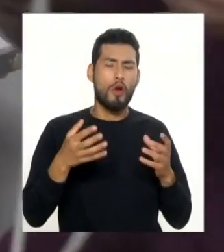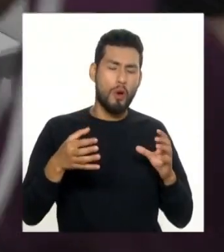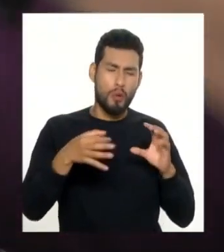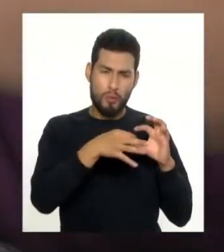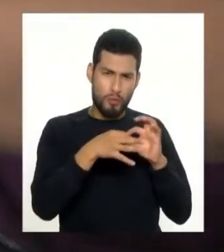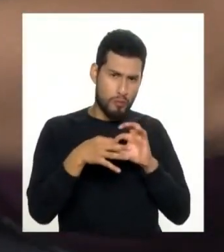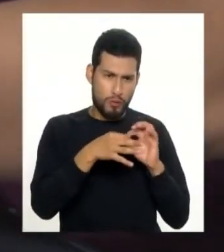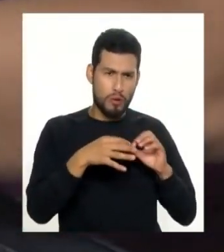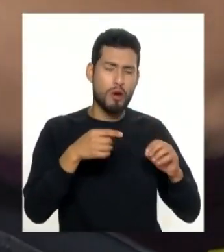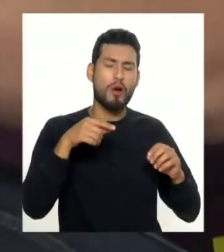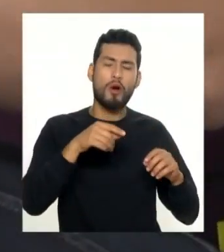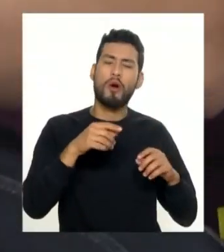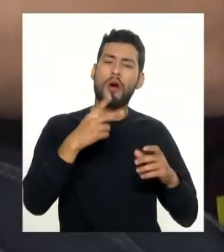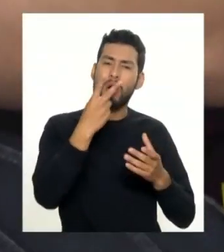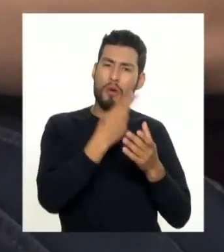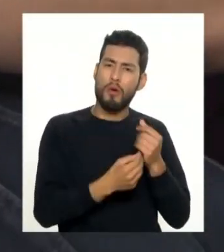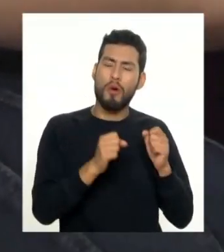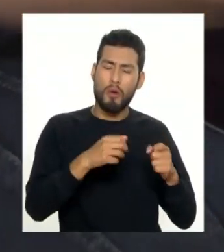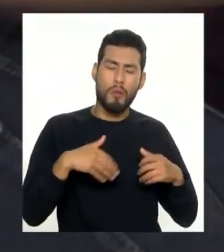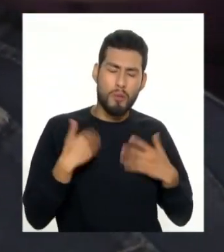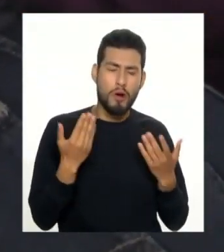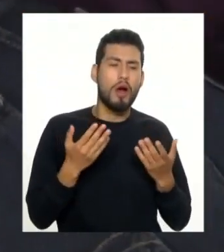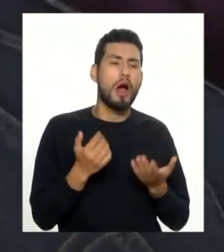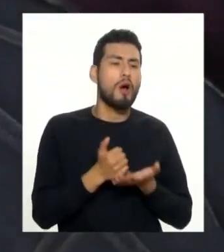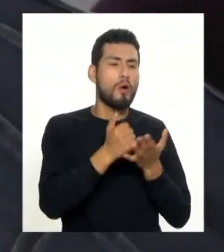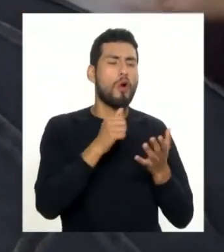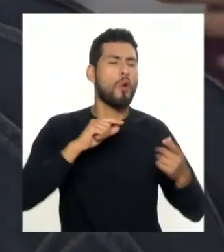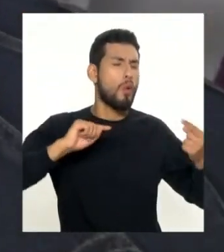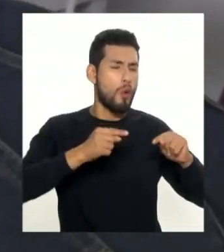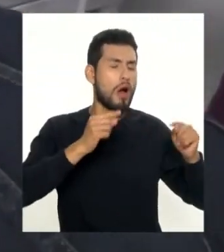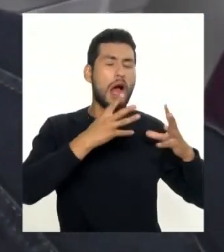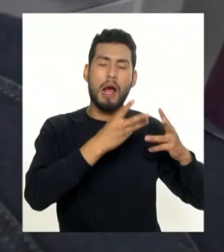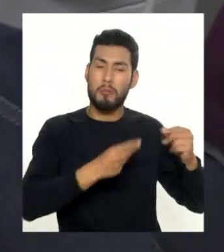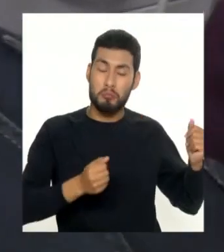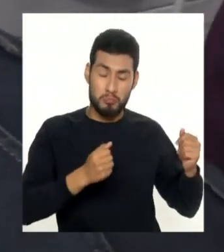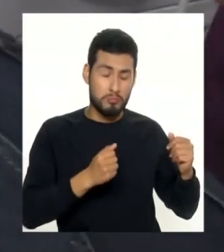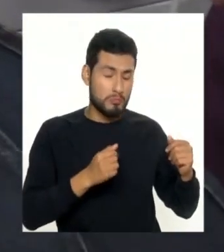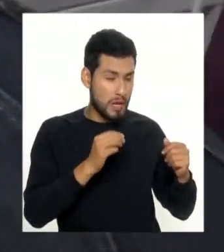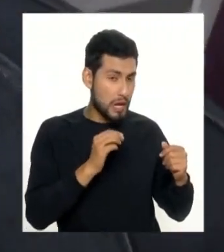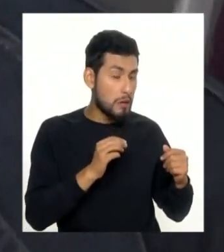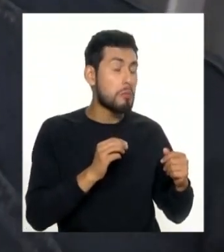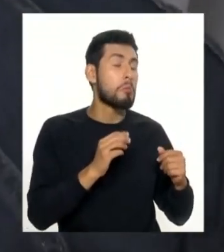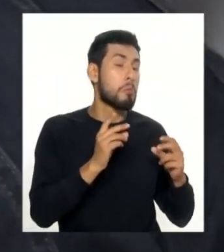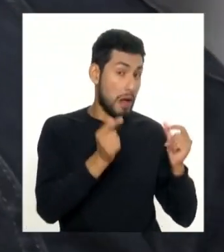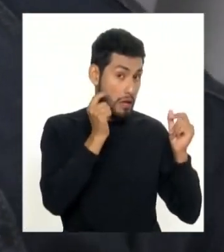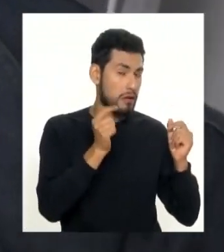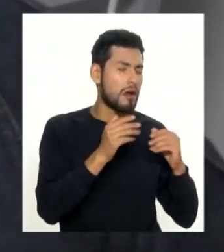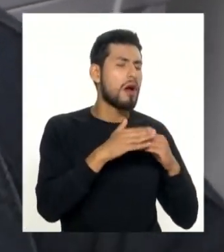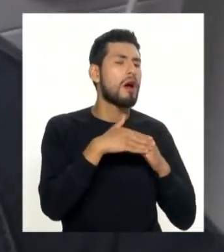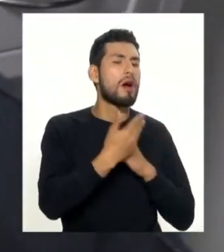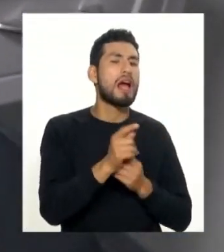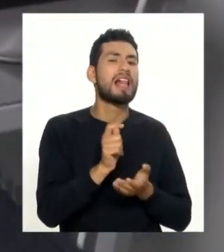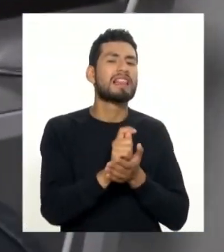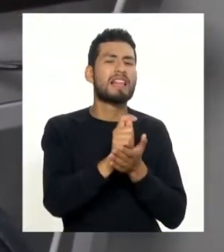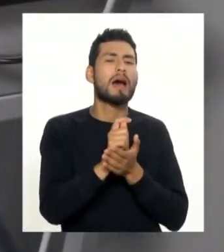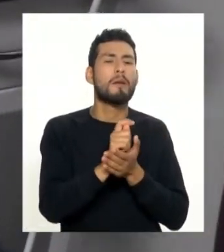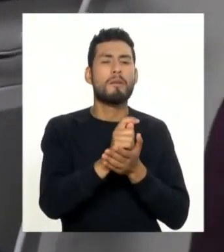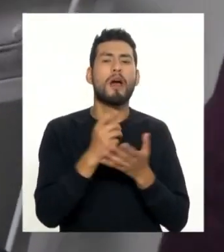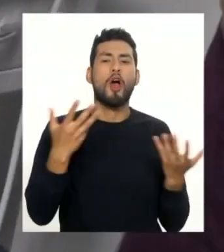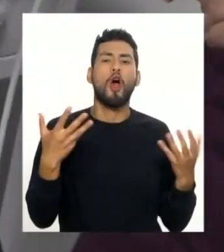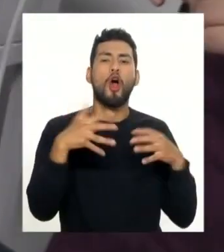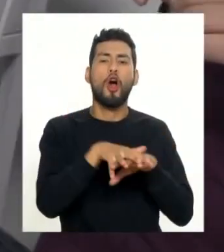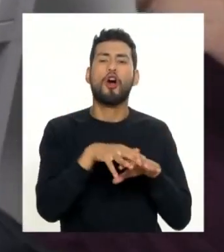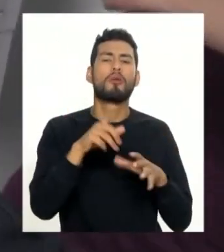también. Ambos van a ayudar a aliviar el dolor en primera instancia. Luego tenemos la terapia combinada que